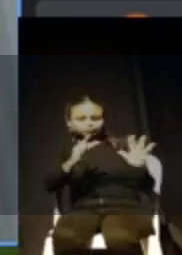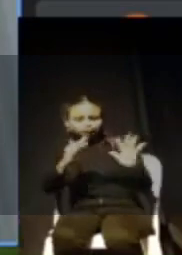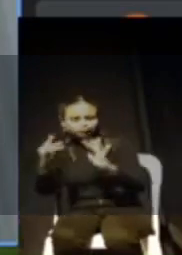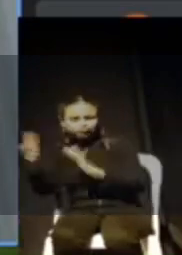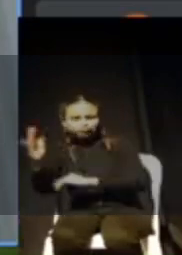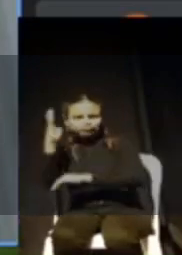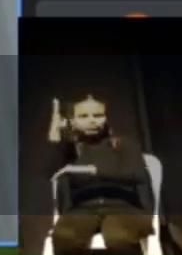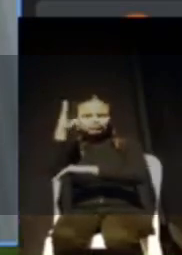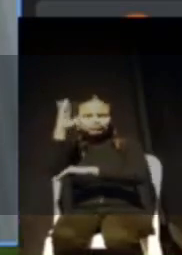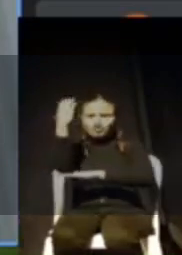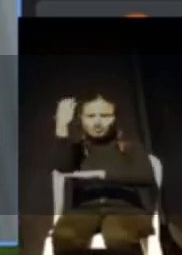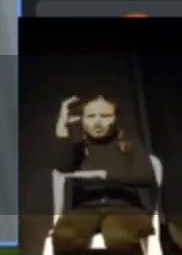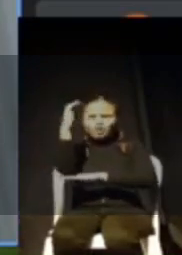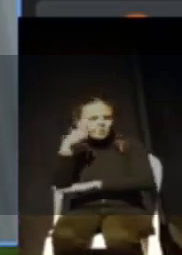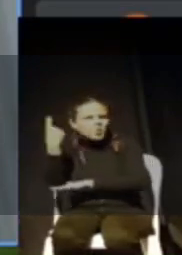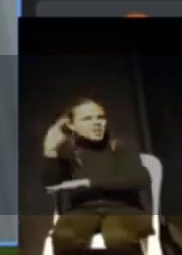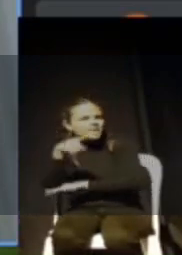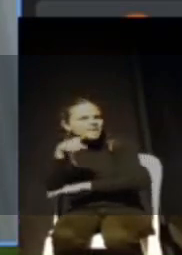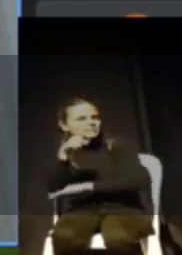referimos? Luego,